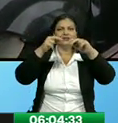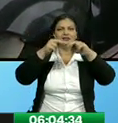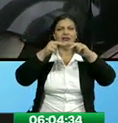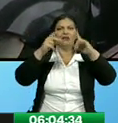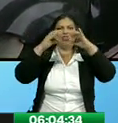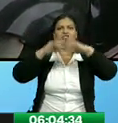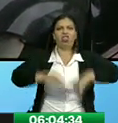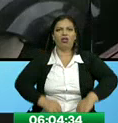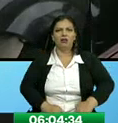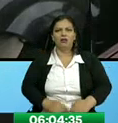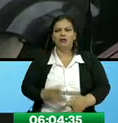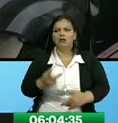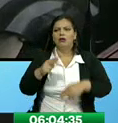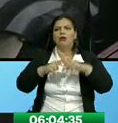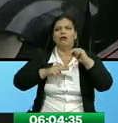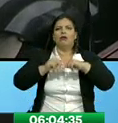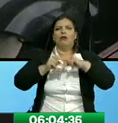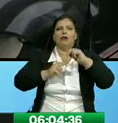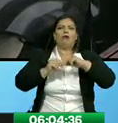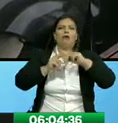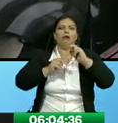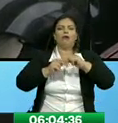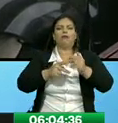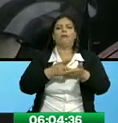este puente, tú sabes,